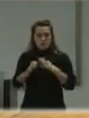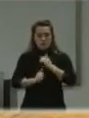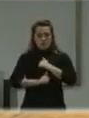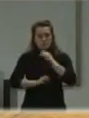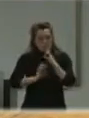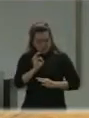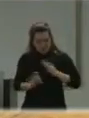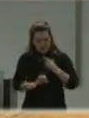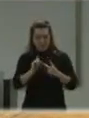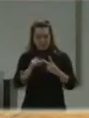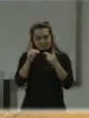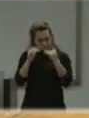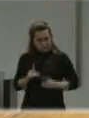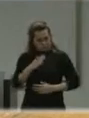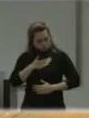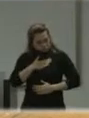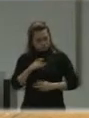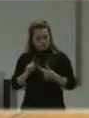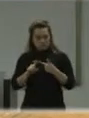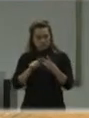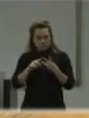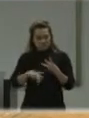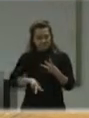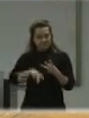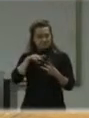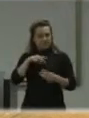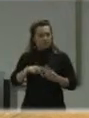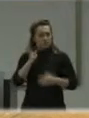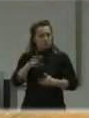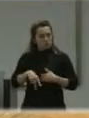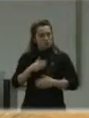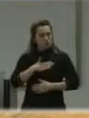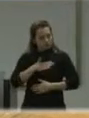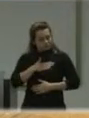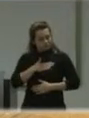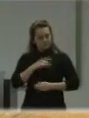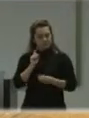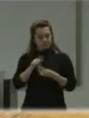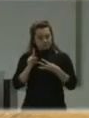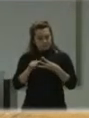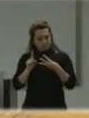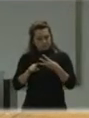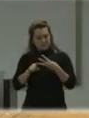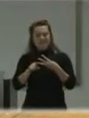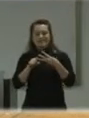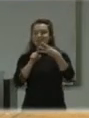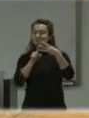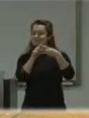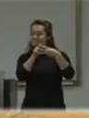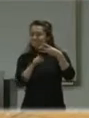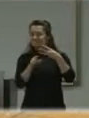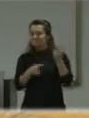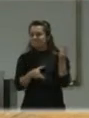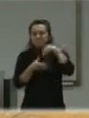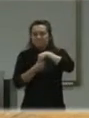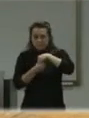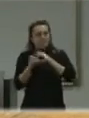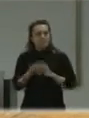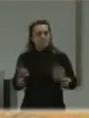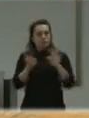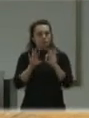toma decisiones el proyecto de vida y digamos que son elementos importantes dentro de la sexualidad